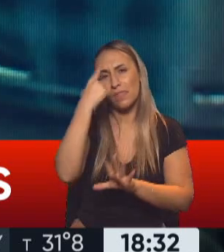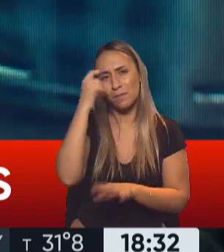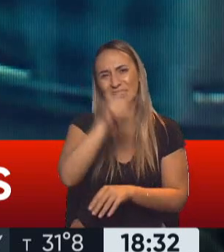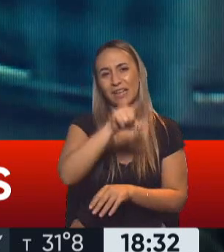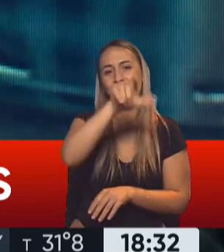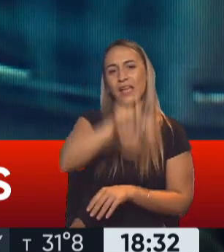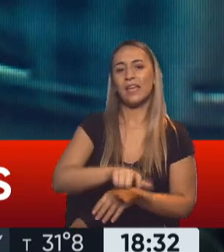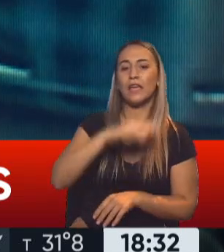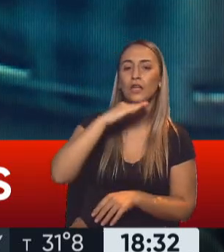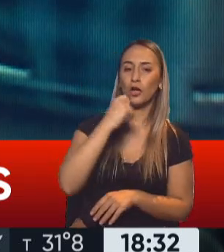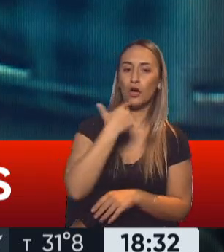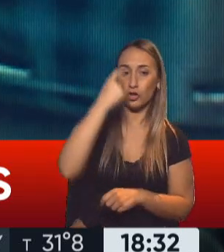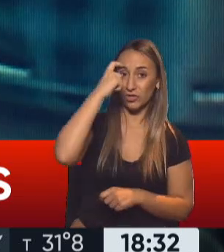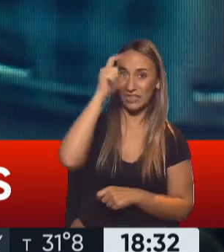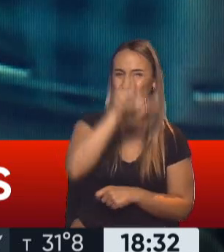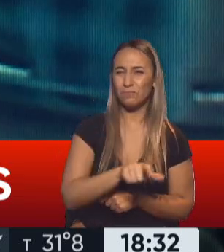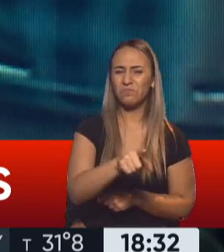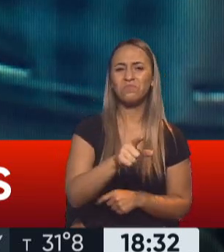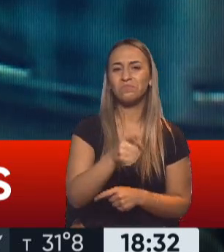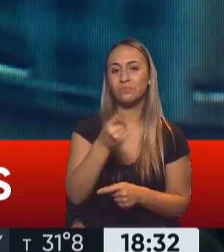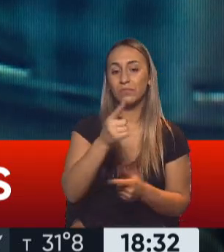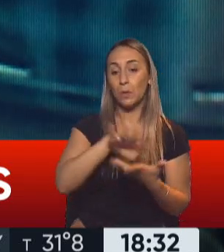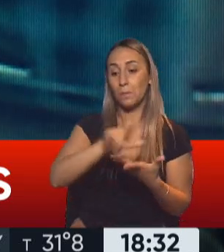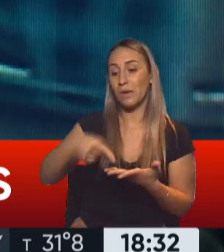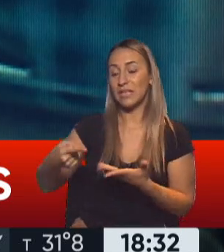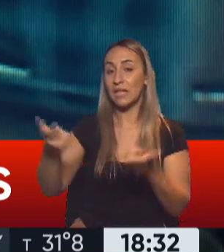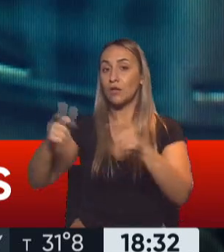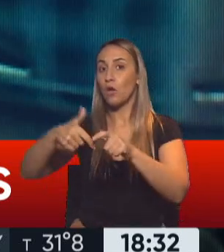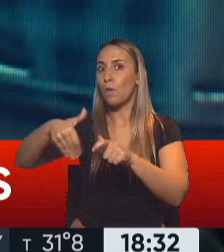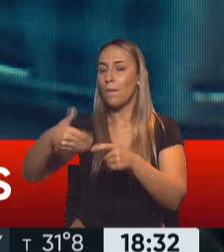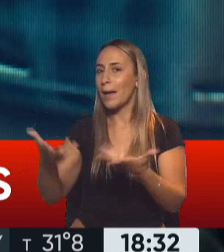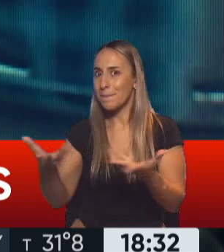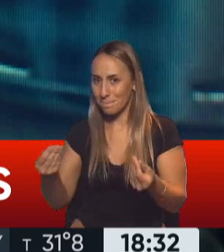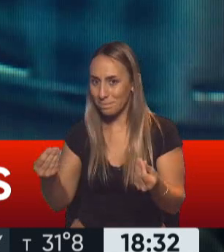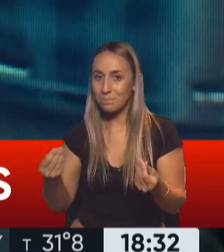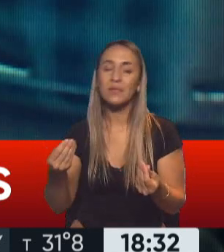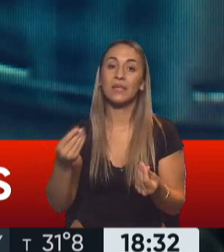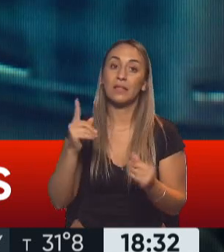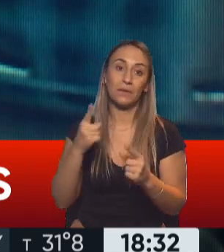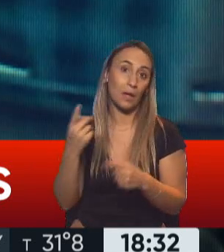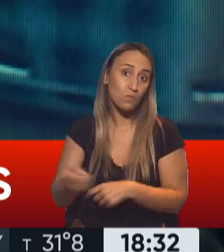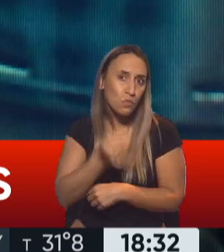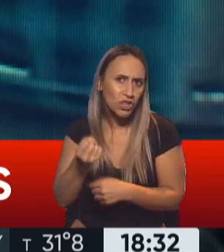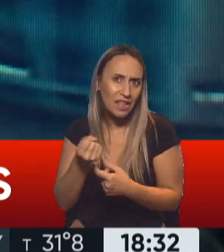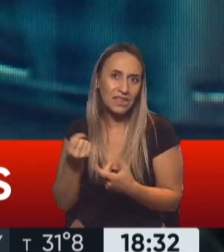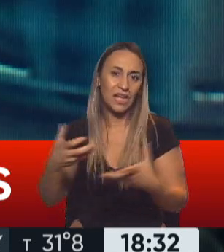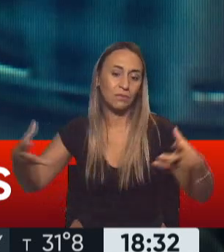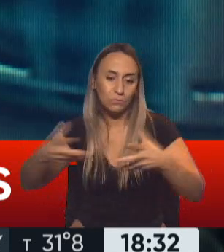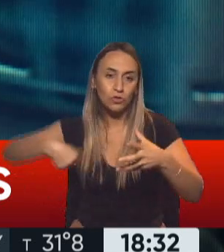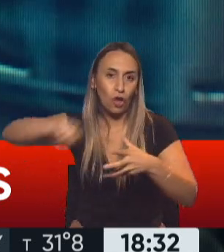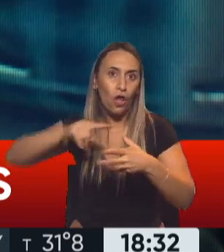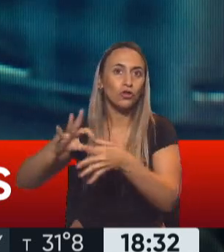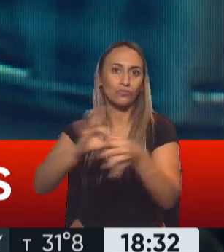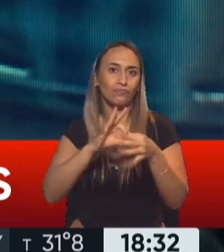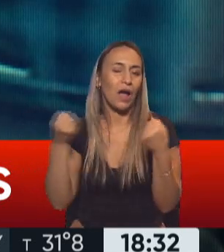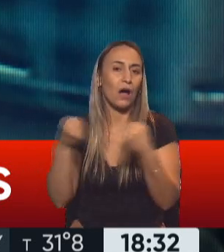José Urtubey acerca de lo que va a pasar mañana y este consenso tan necesario para poder renegociar la deuda con el Fondo Monetario Internacional. José